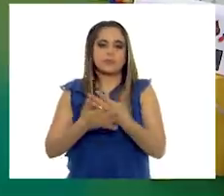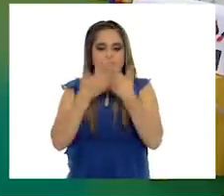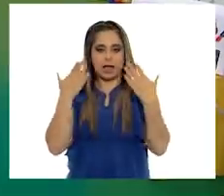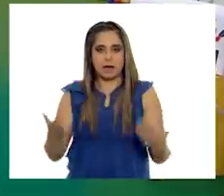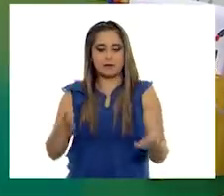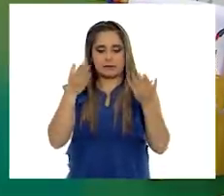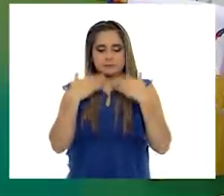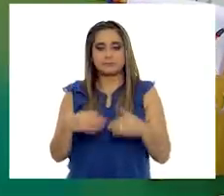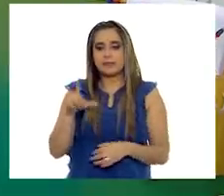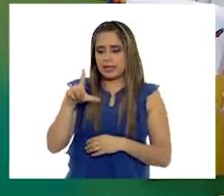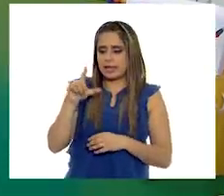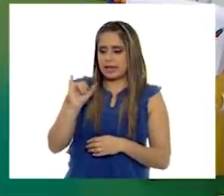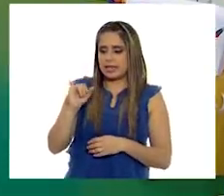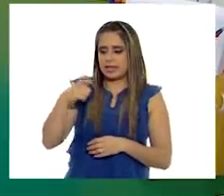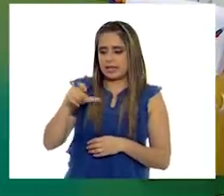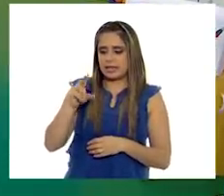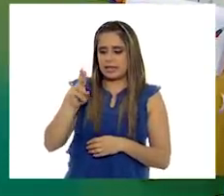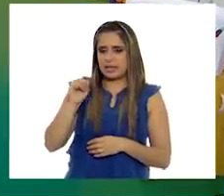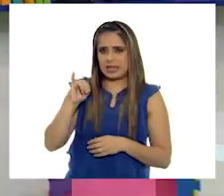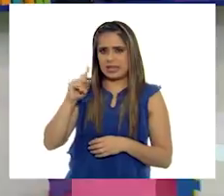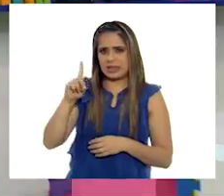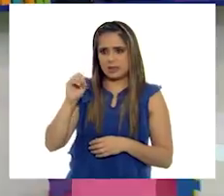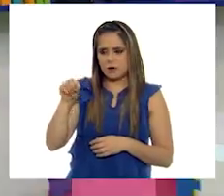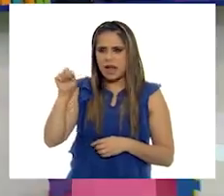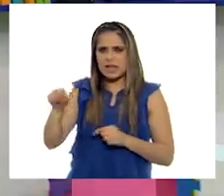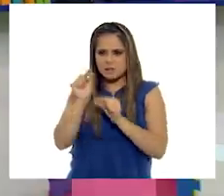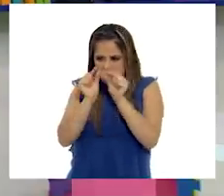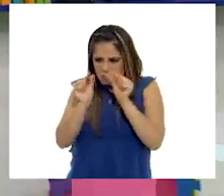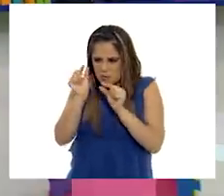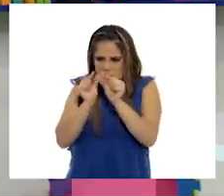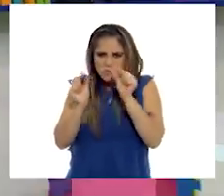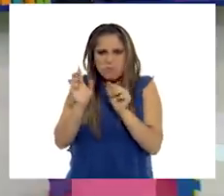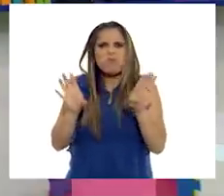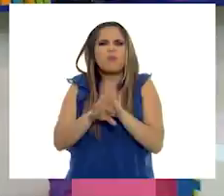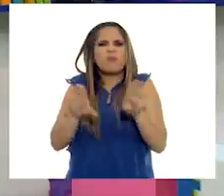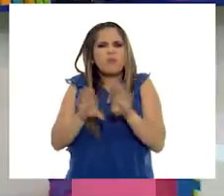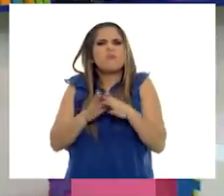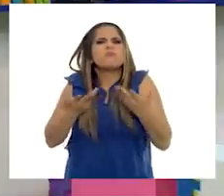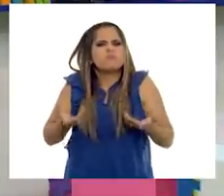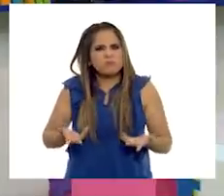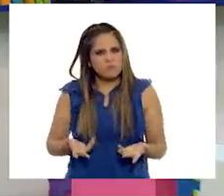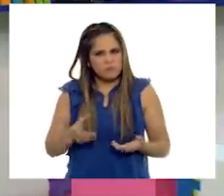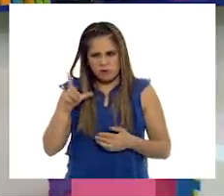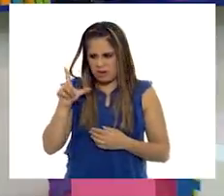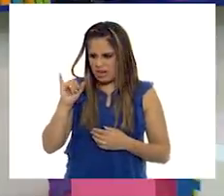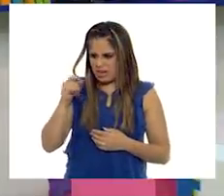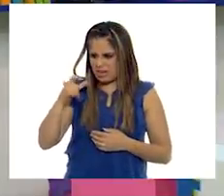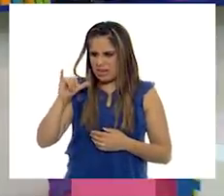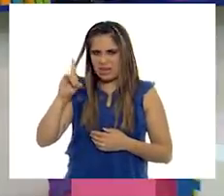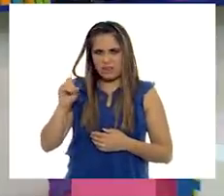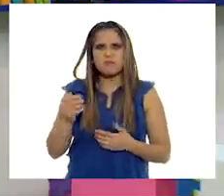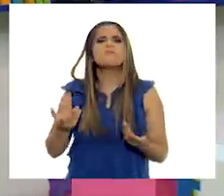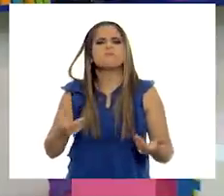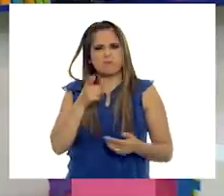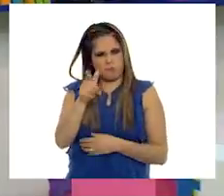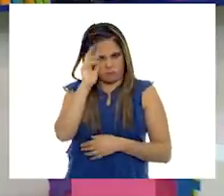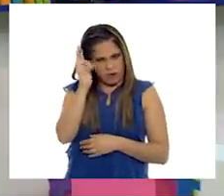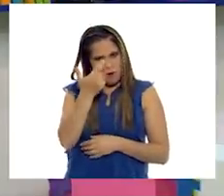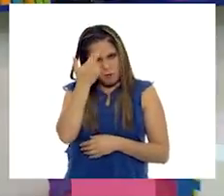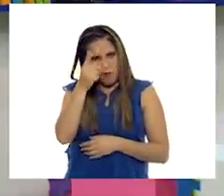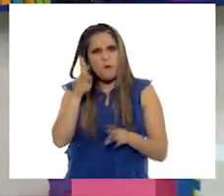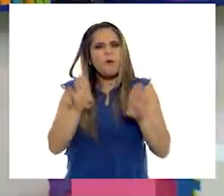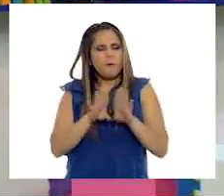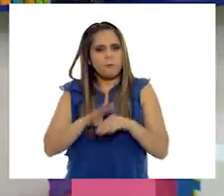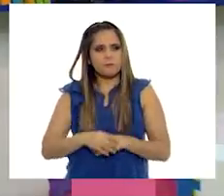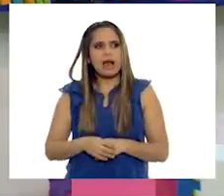líquidos. ¿Recuerdan cómo eran las partículas o cómo estaban colocadas las partículas en los líquidos? ¿Te acuerdas, Mariana? Tenían